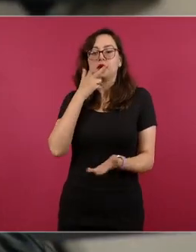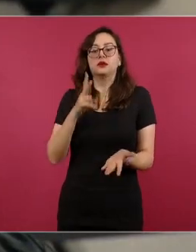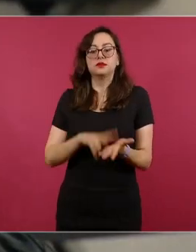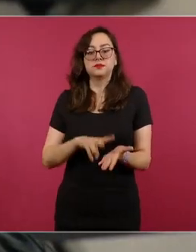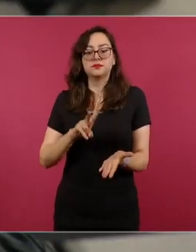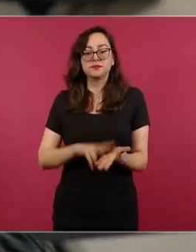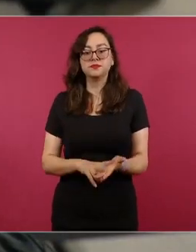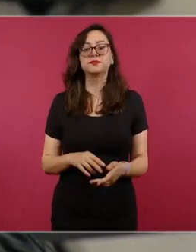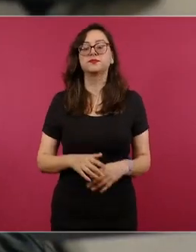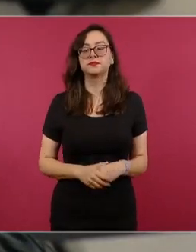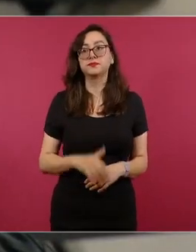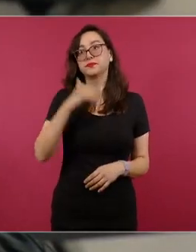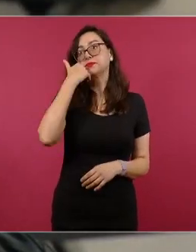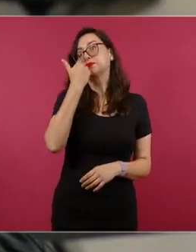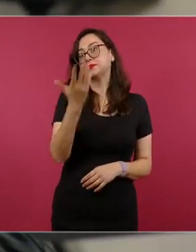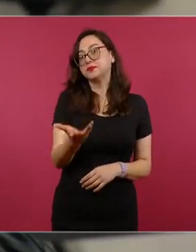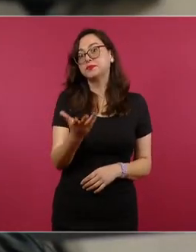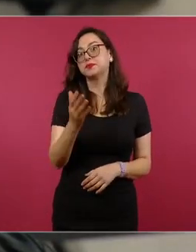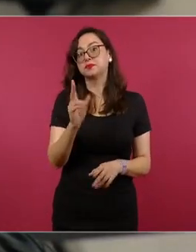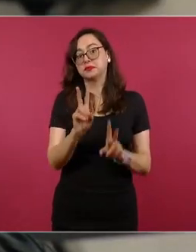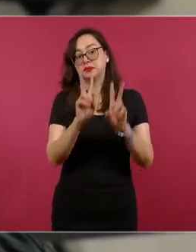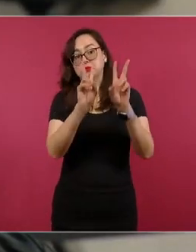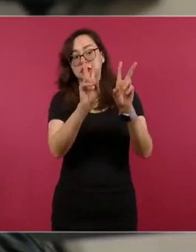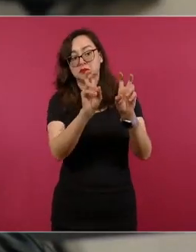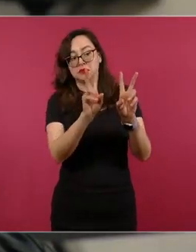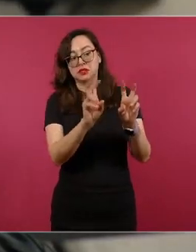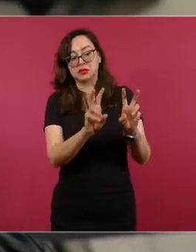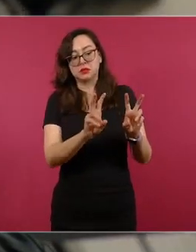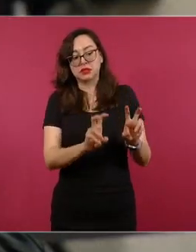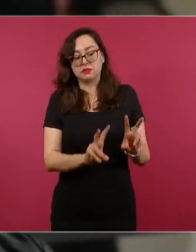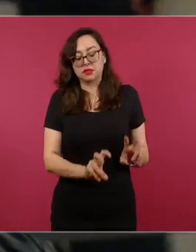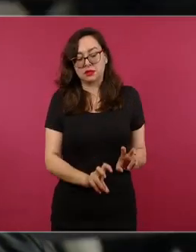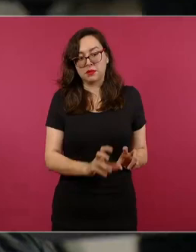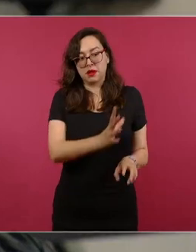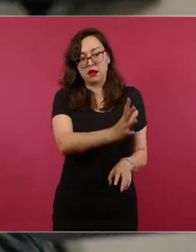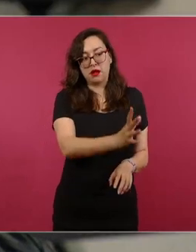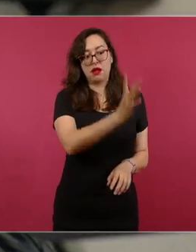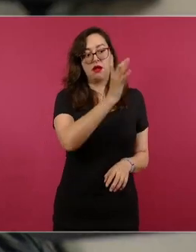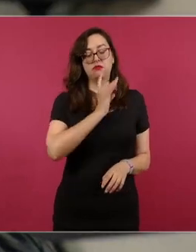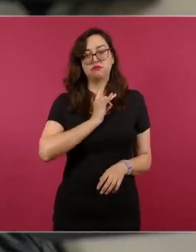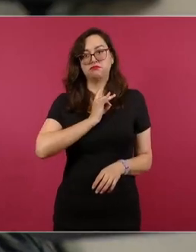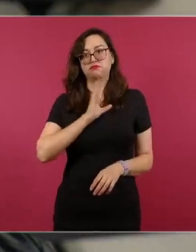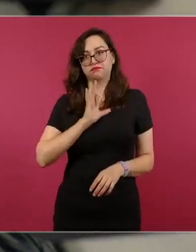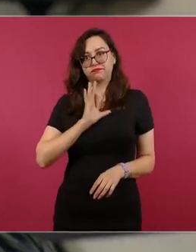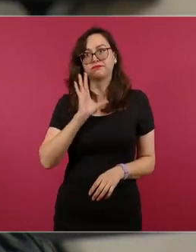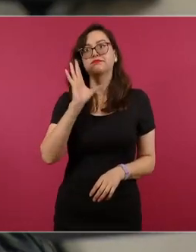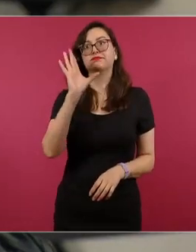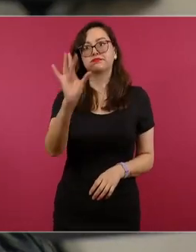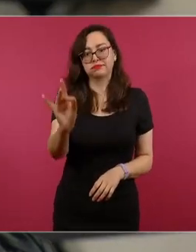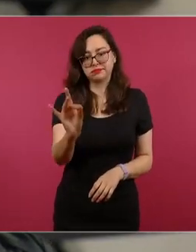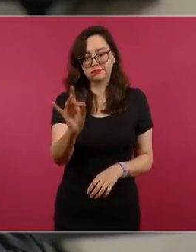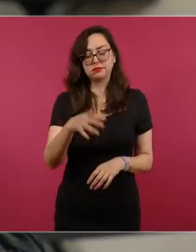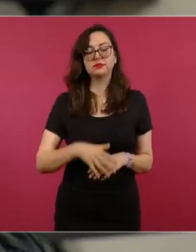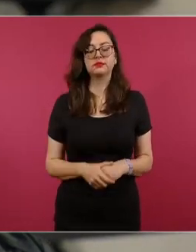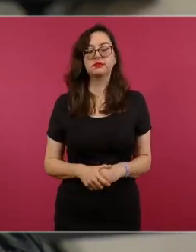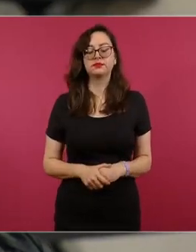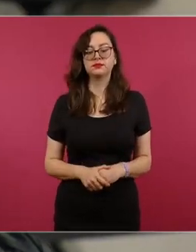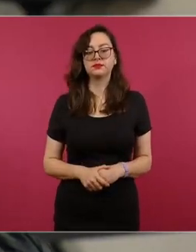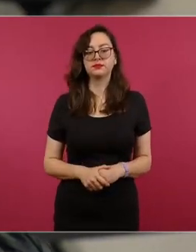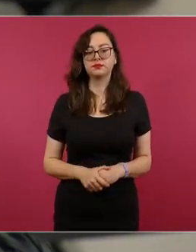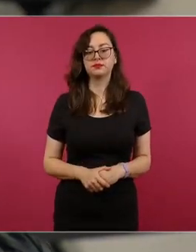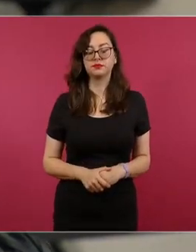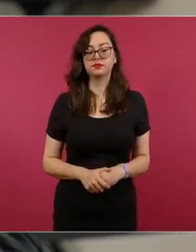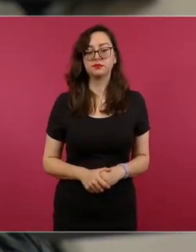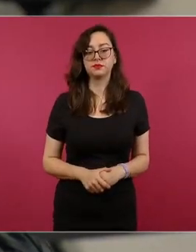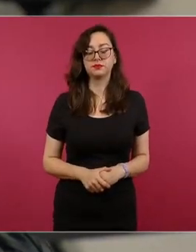relación con la atención a ciertos temas que hemos abordado aquí en su conferencia mañanera. Es evidente que